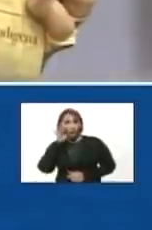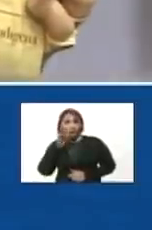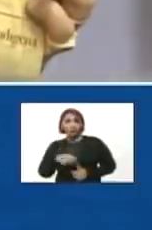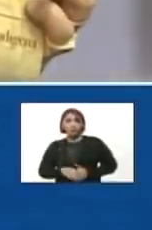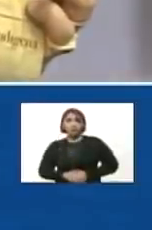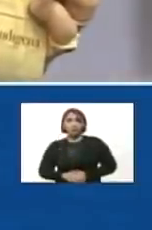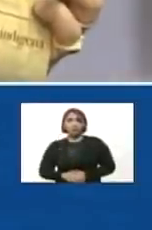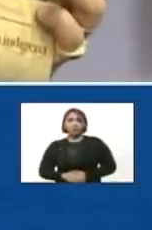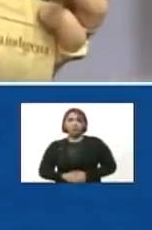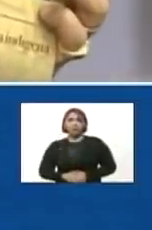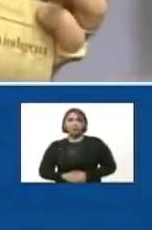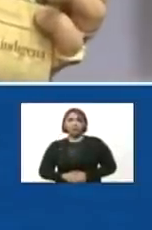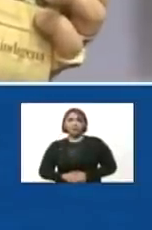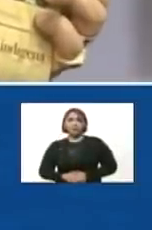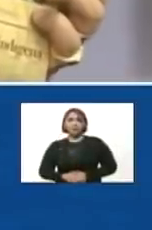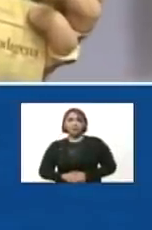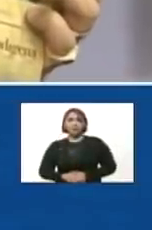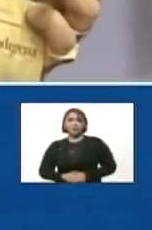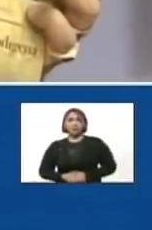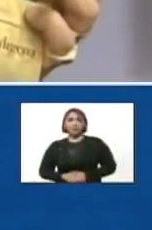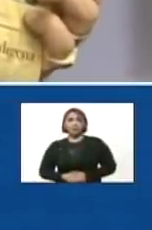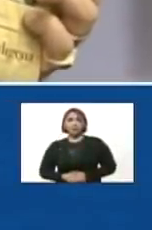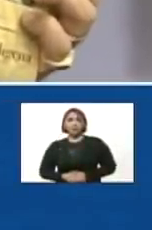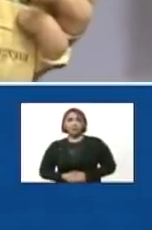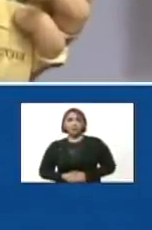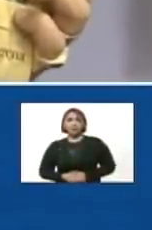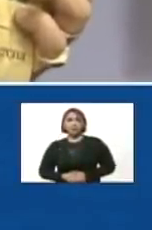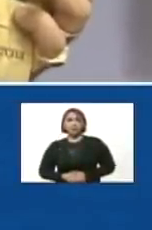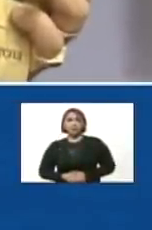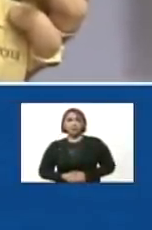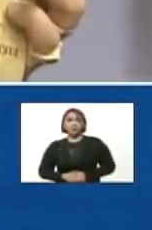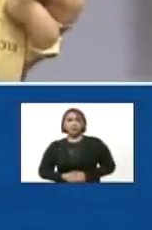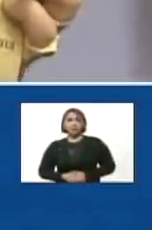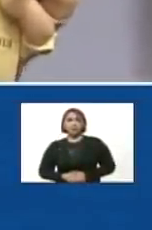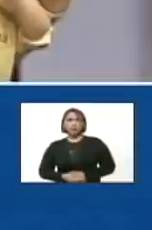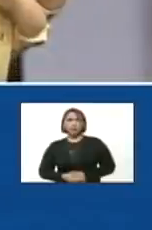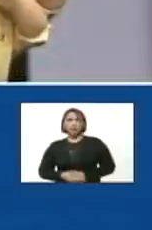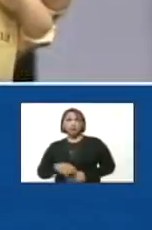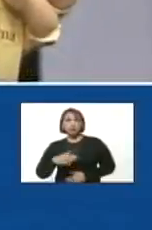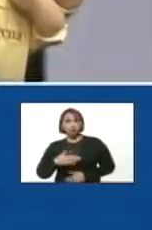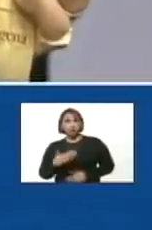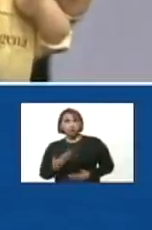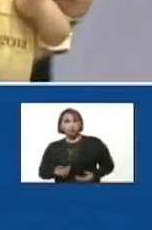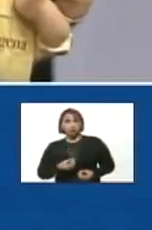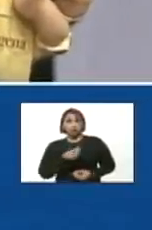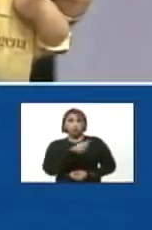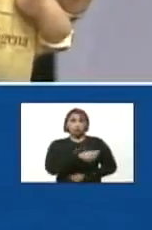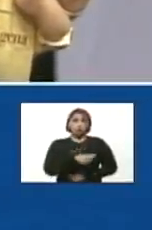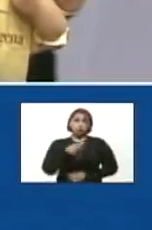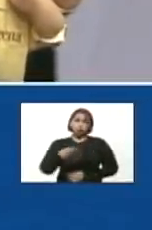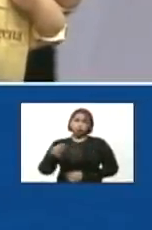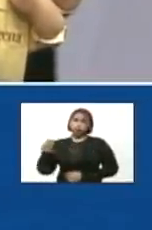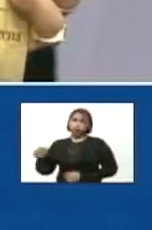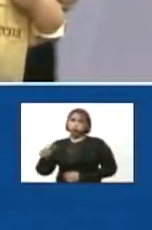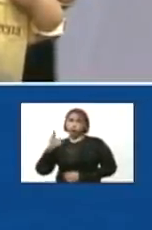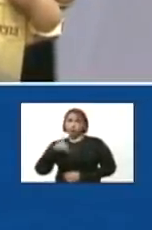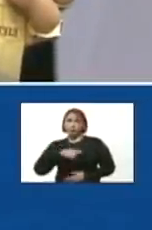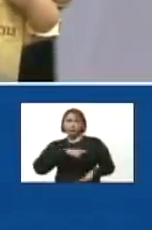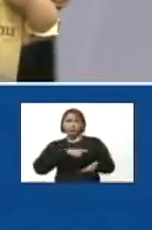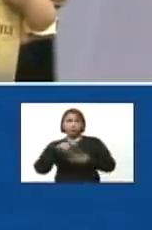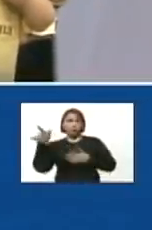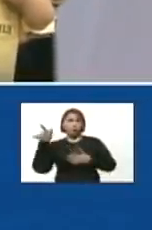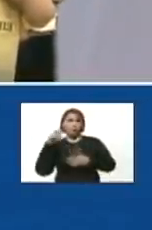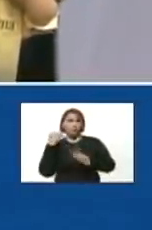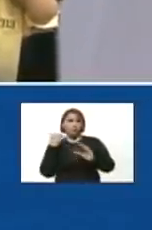Facebook, por lo menos, ¿verdad? Pudiera distribuirlo también en mi